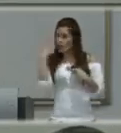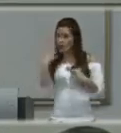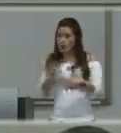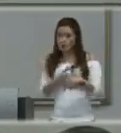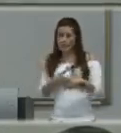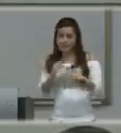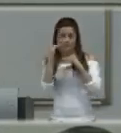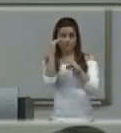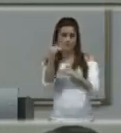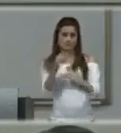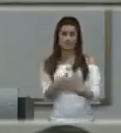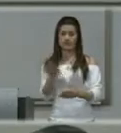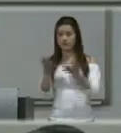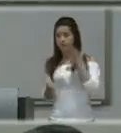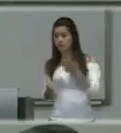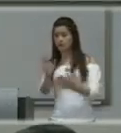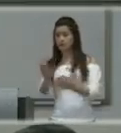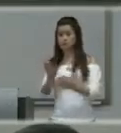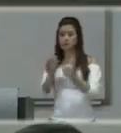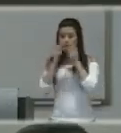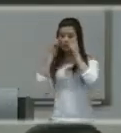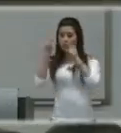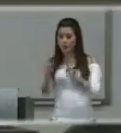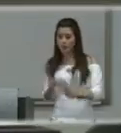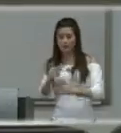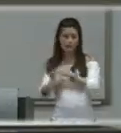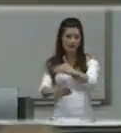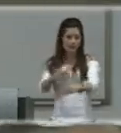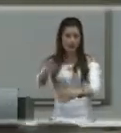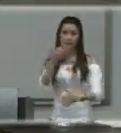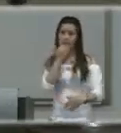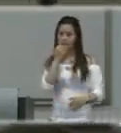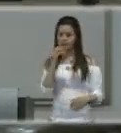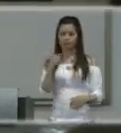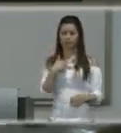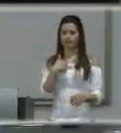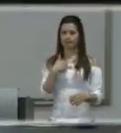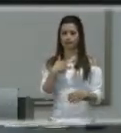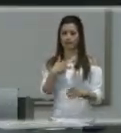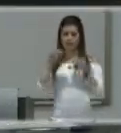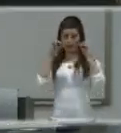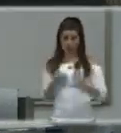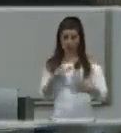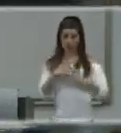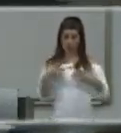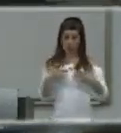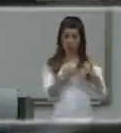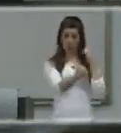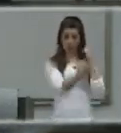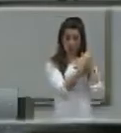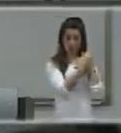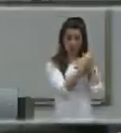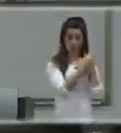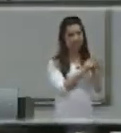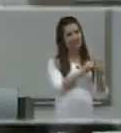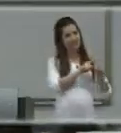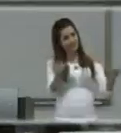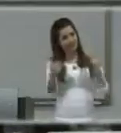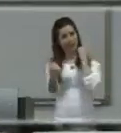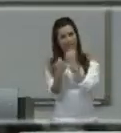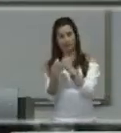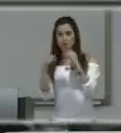procesos de desarrollo humano de las personas. Es diferente los apoyos que yo necesito para tomar una decisión en salud, a los que yo necesito para tomar una decisión de